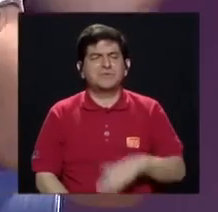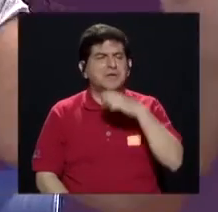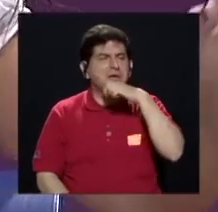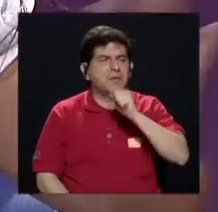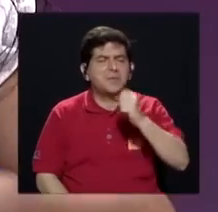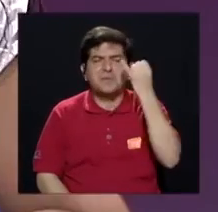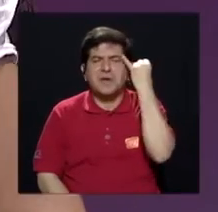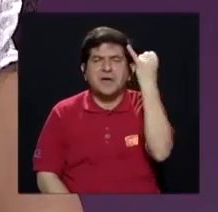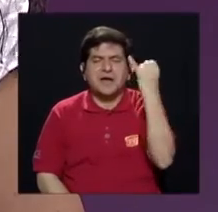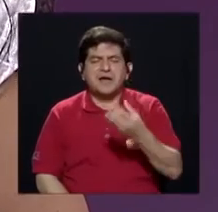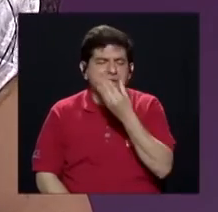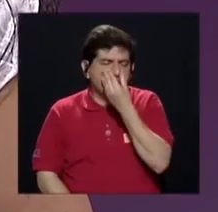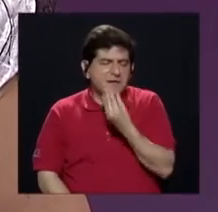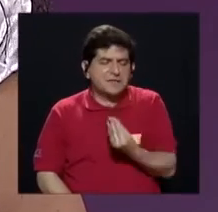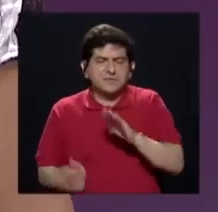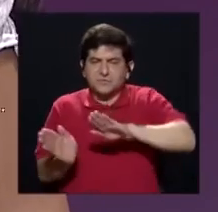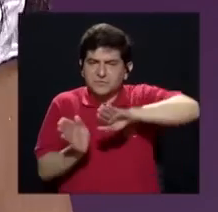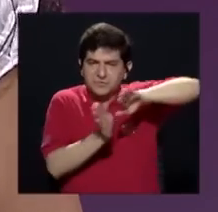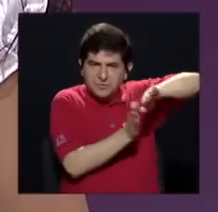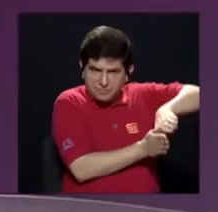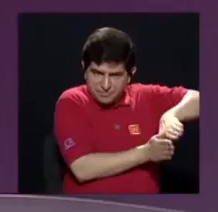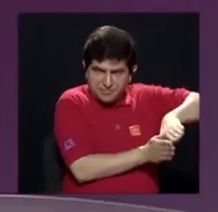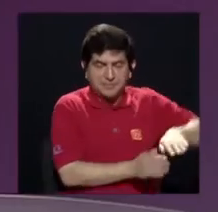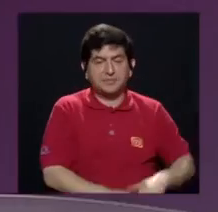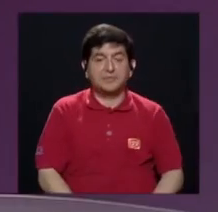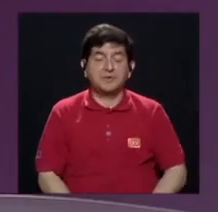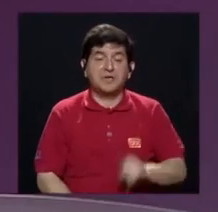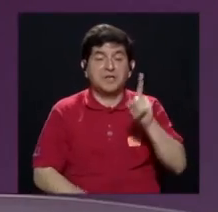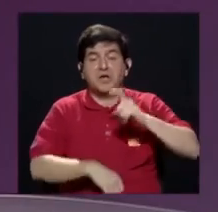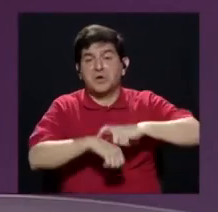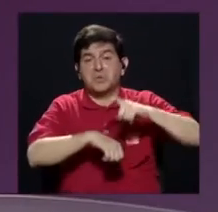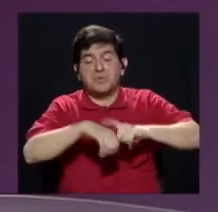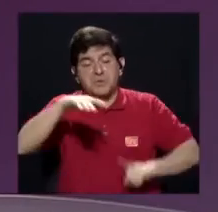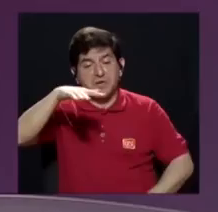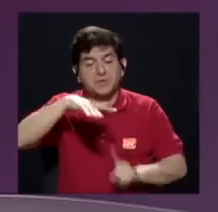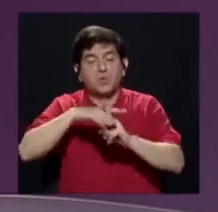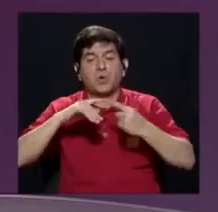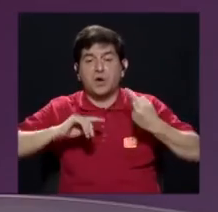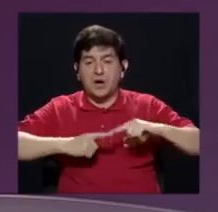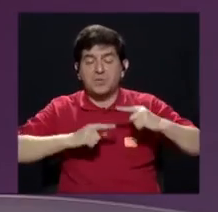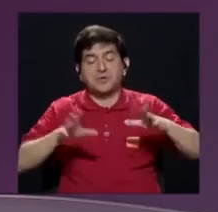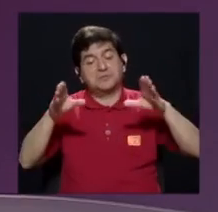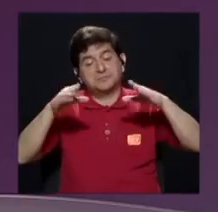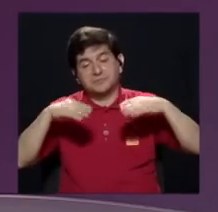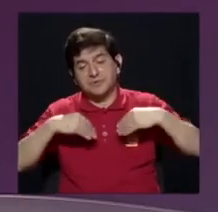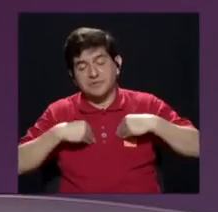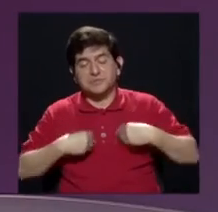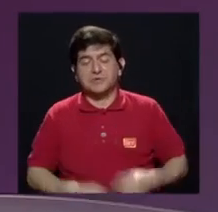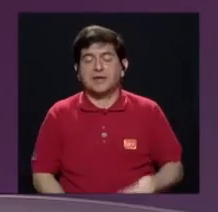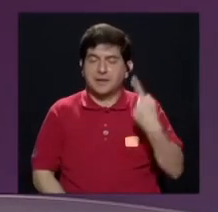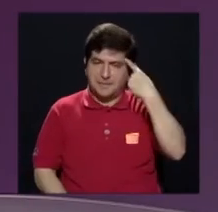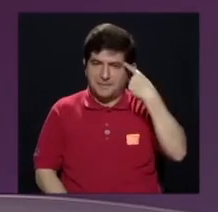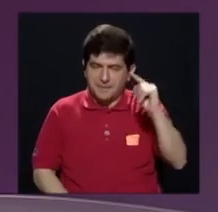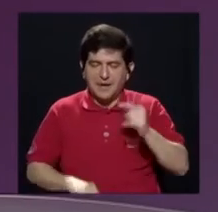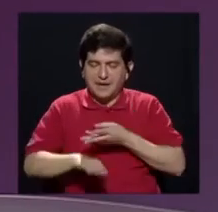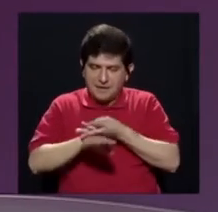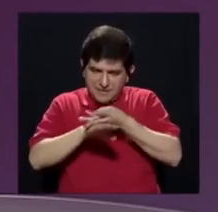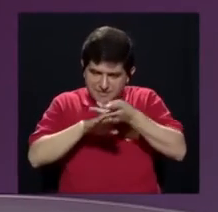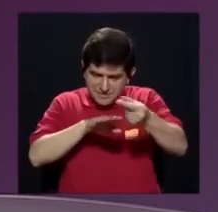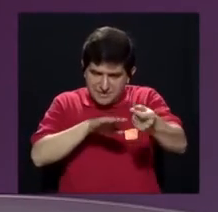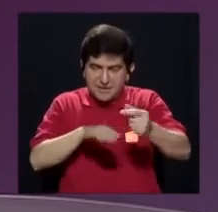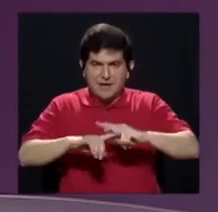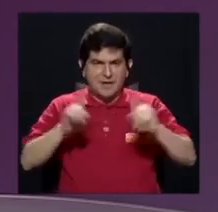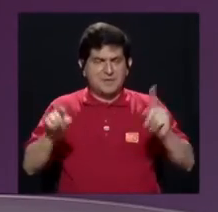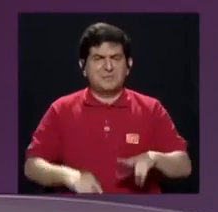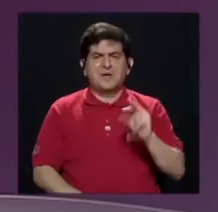paradigma, dejando el sufrimiento. Y si en algún momento emerge el dolor, pues lo asumimos por la sanación. Claro.